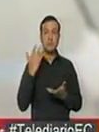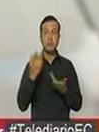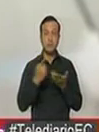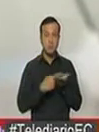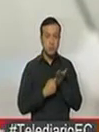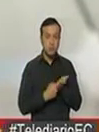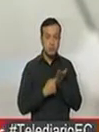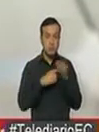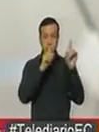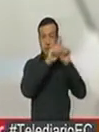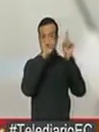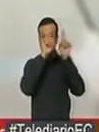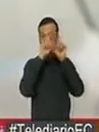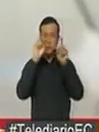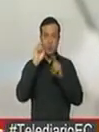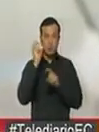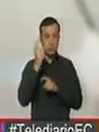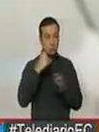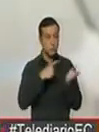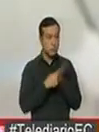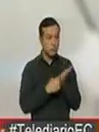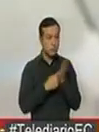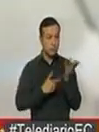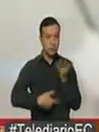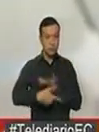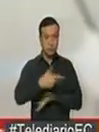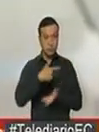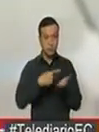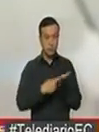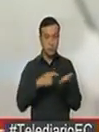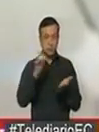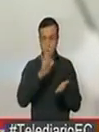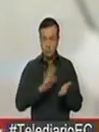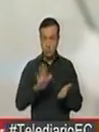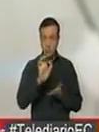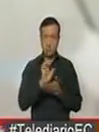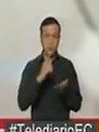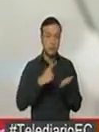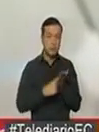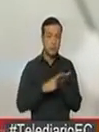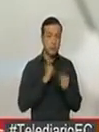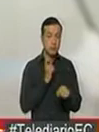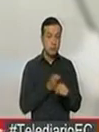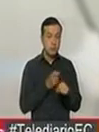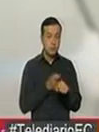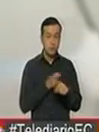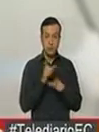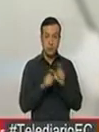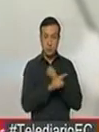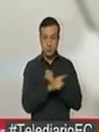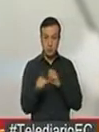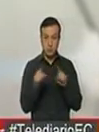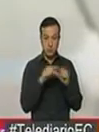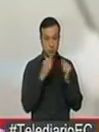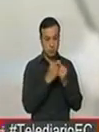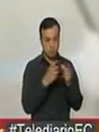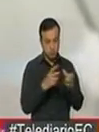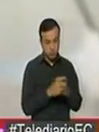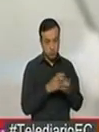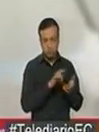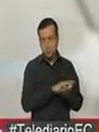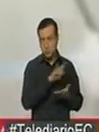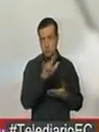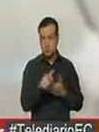con los operadores turísticos en general del país y en específico aquellos que manejan también grupos hacia